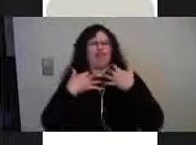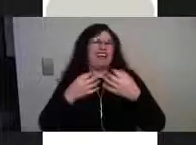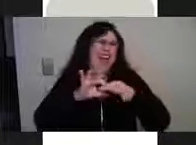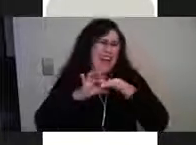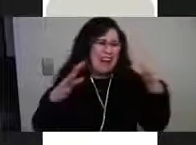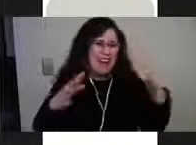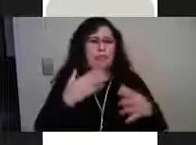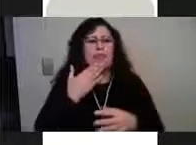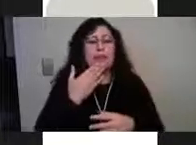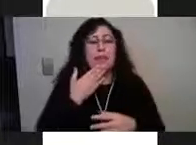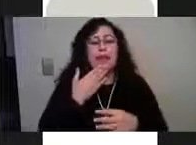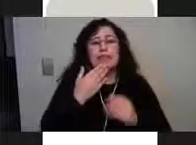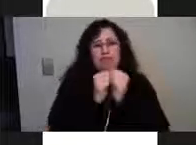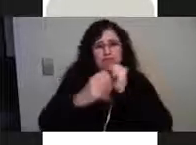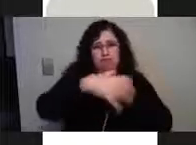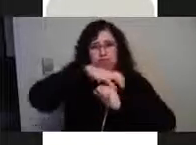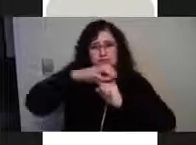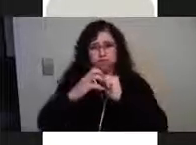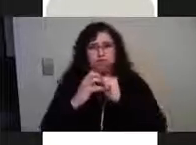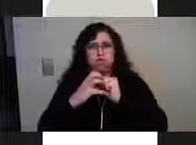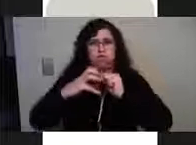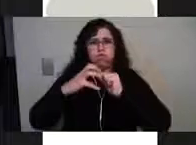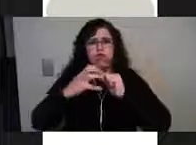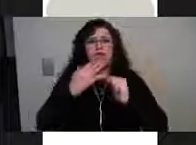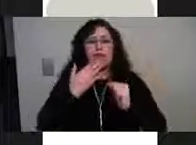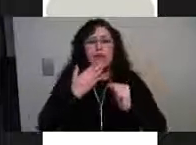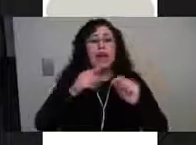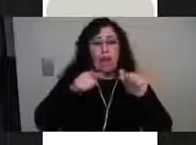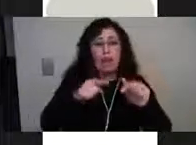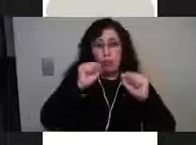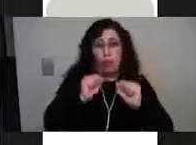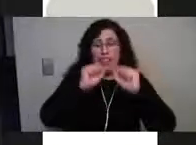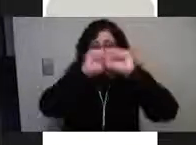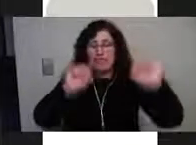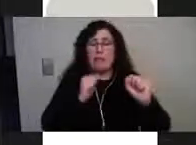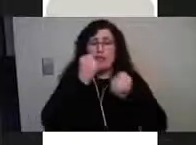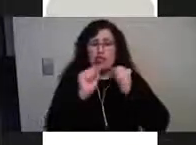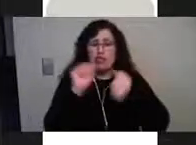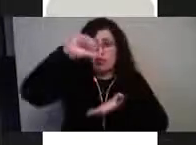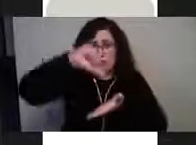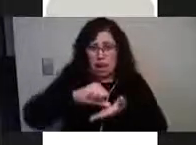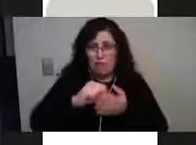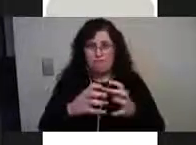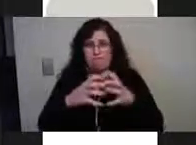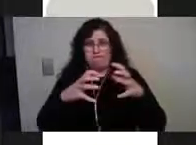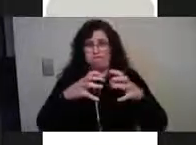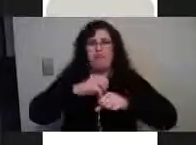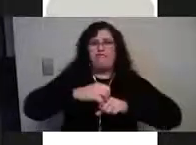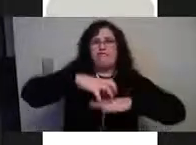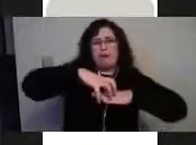bacterial, ¿ya? Que puede infectar el sistema nervioso central y con ello provocar lesiones de carácter